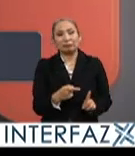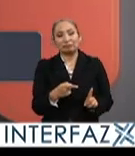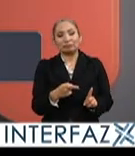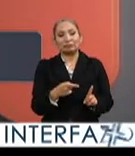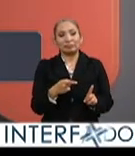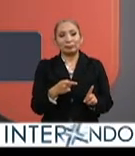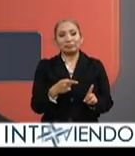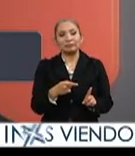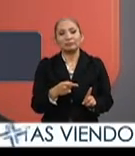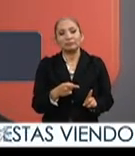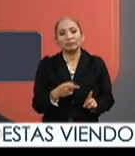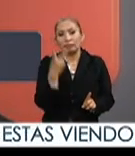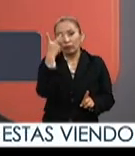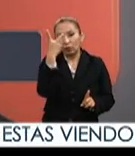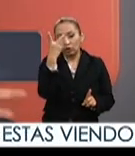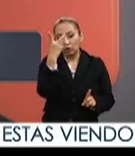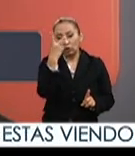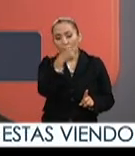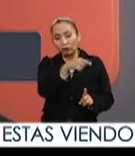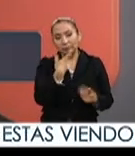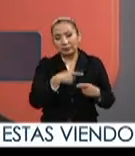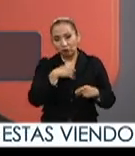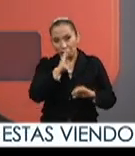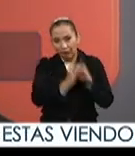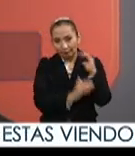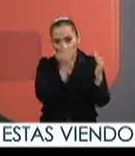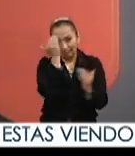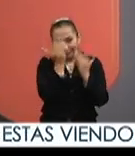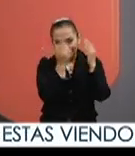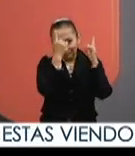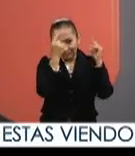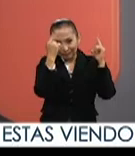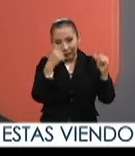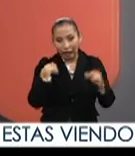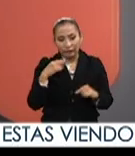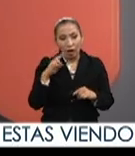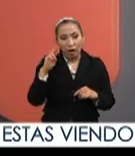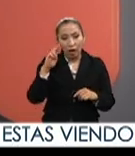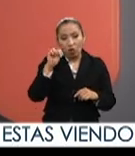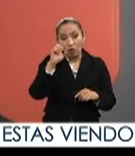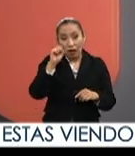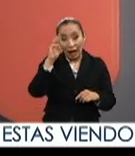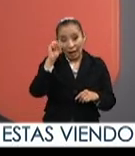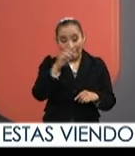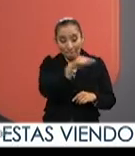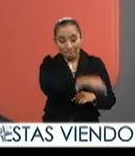de dos egresados de la UNAM,